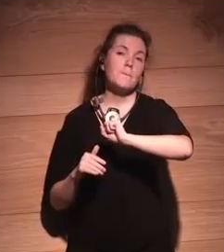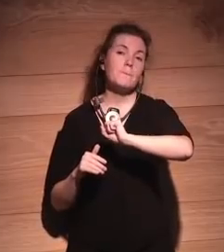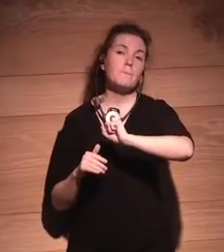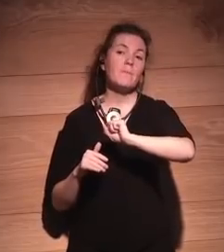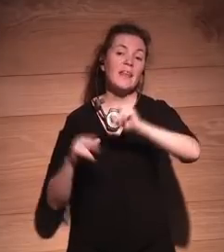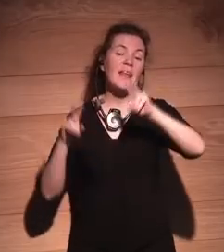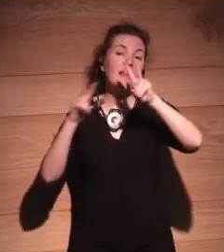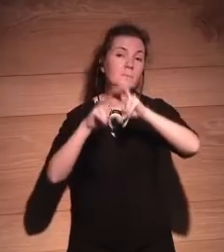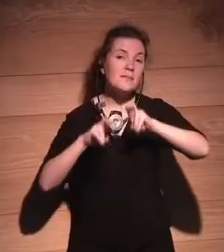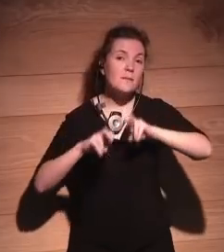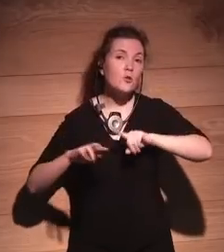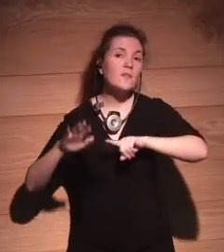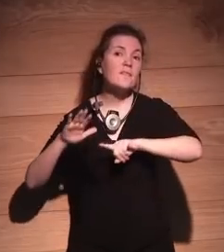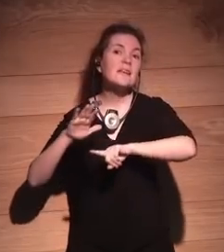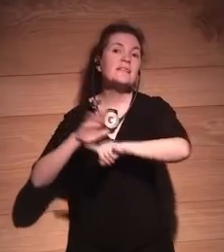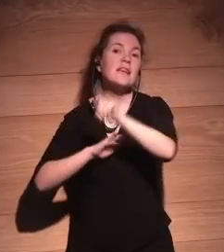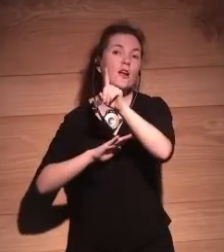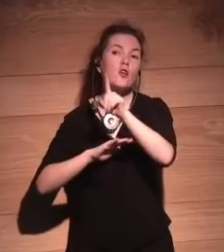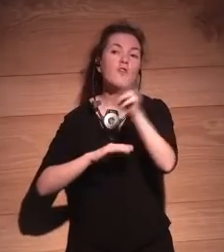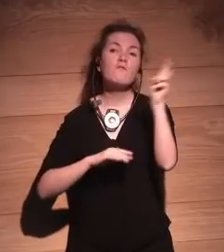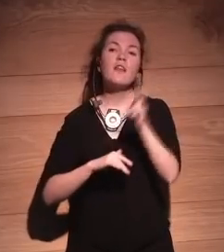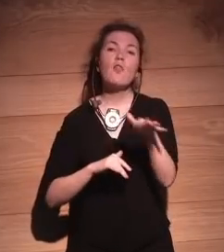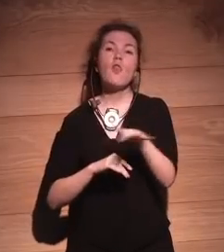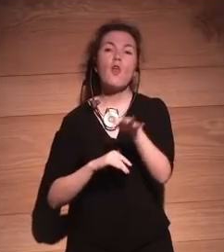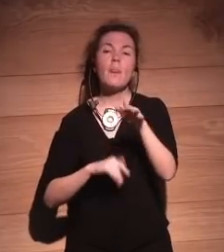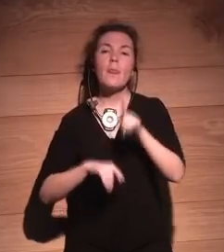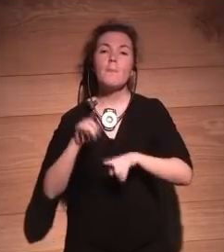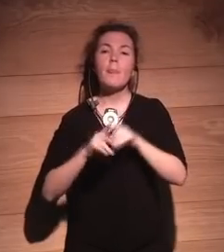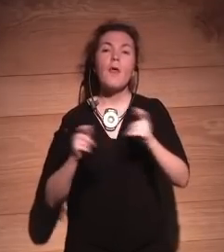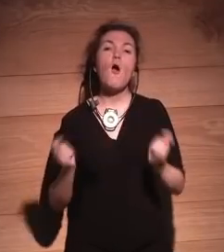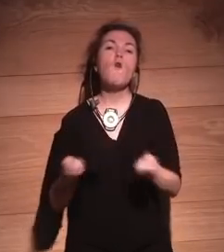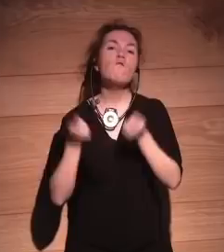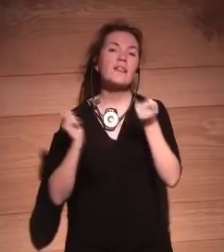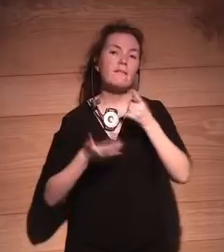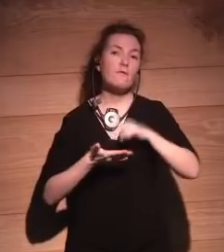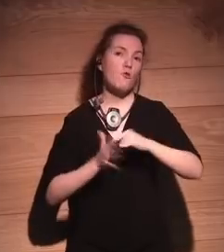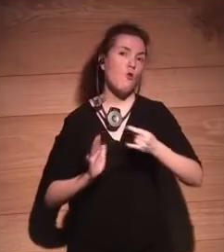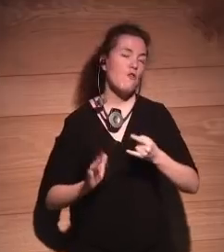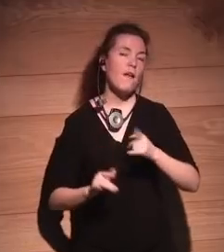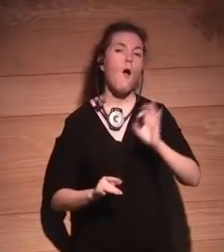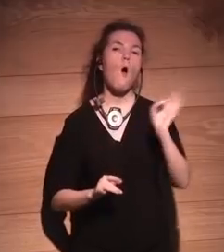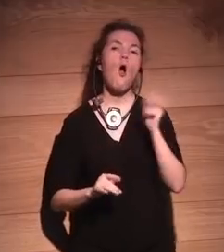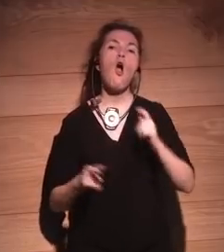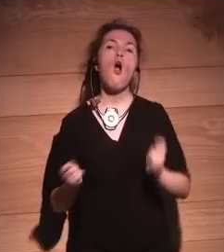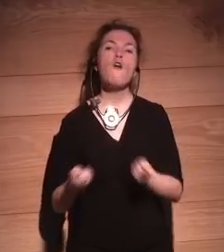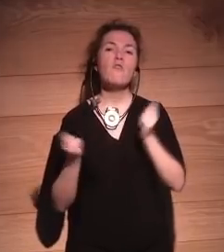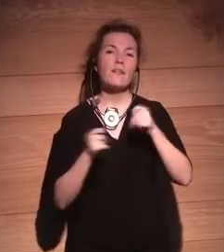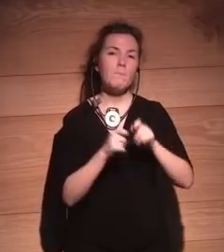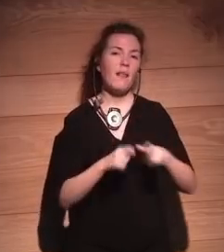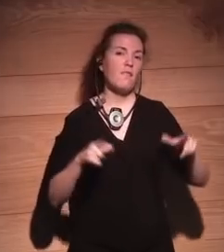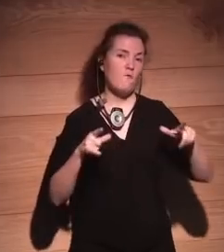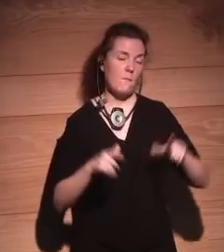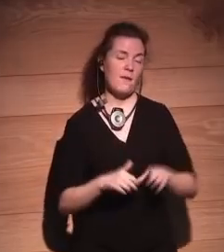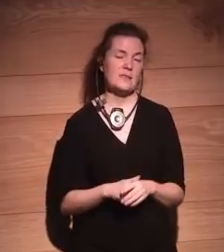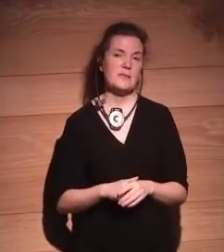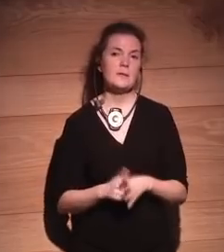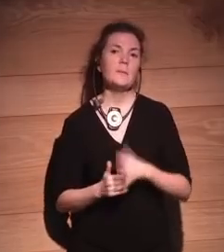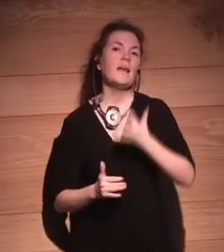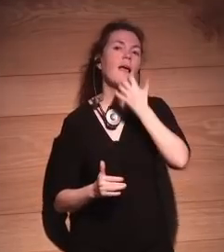la investigación y desarrollo proviene de la oferta tecnológica o de la oferta de las plataformas.